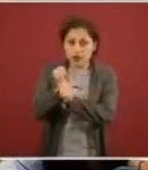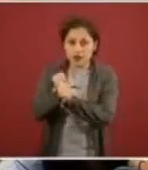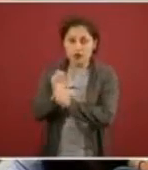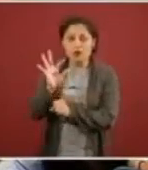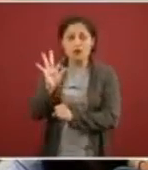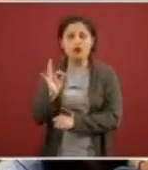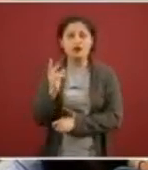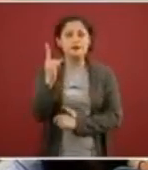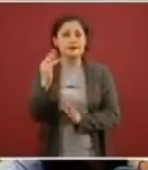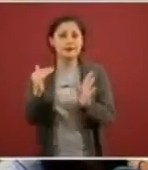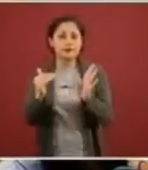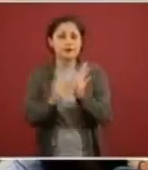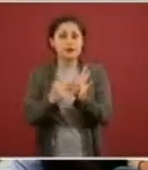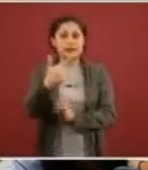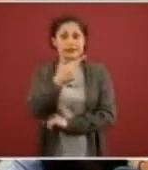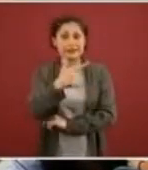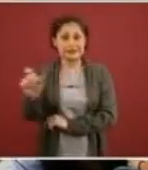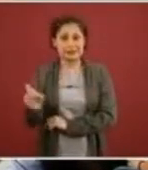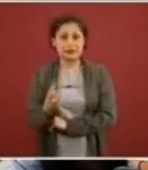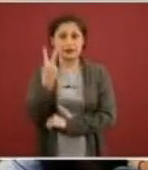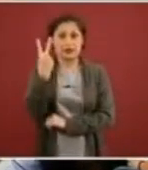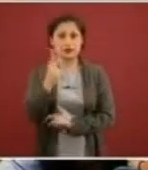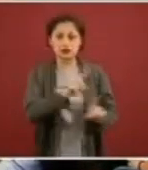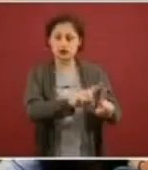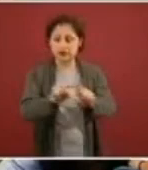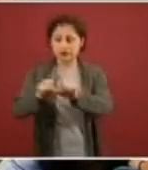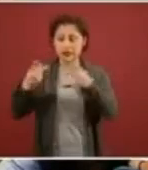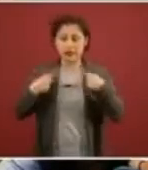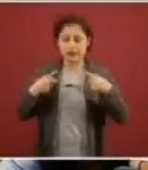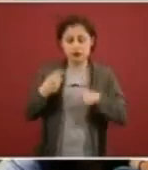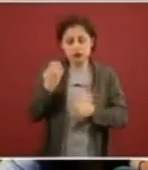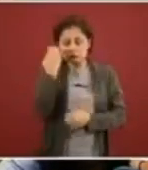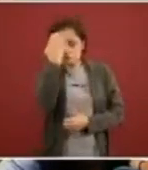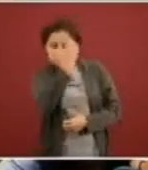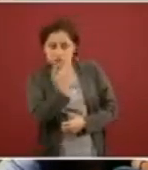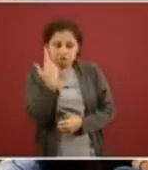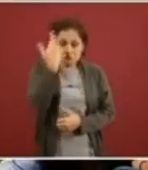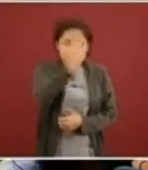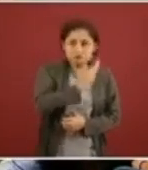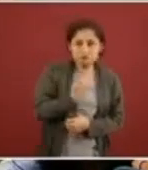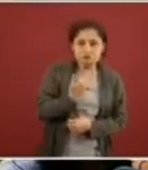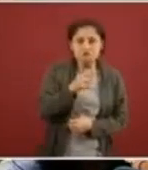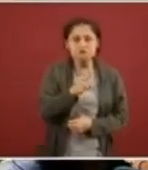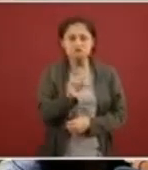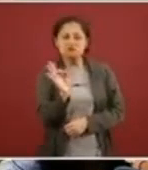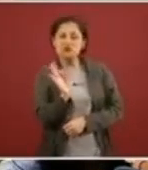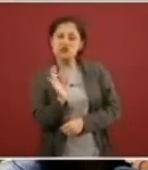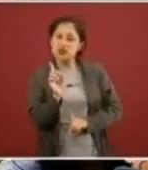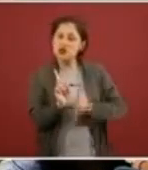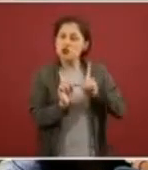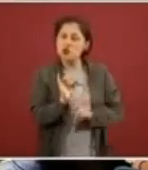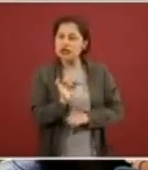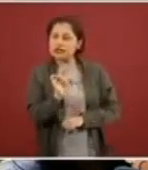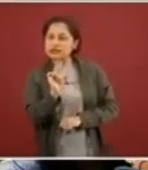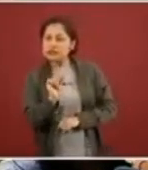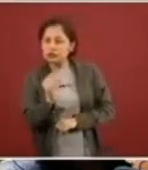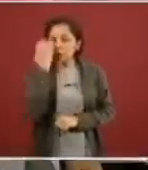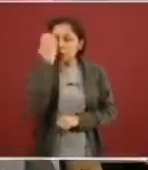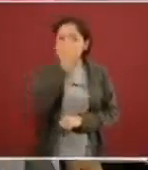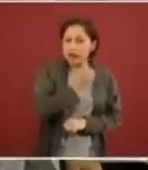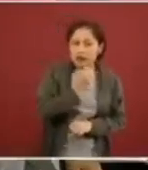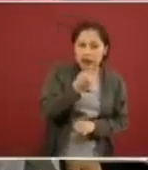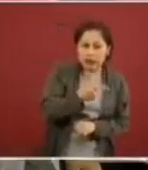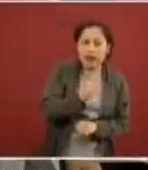42.702 casos que fueron reportados como sospechosos en su momento y que al hacerles la prueba